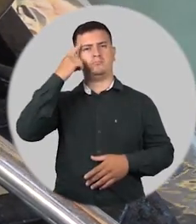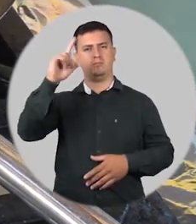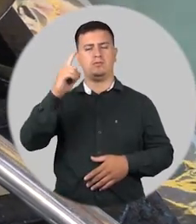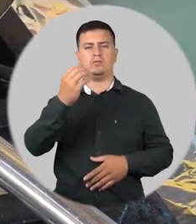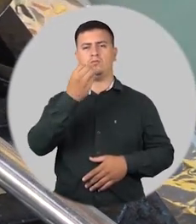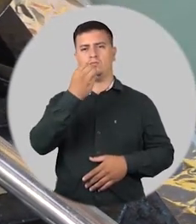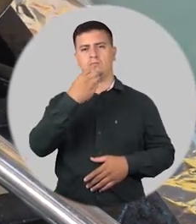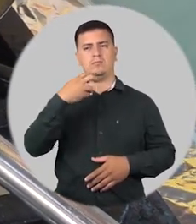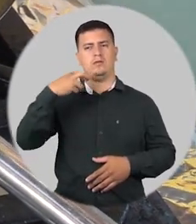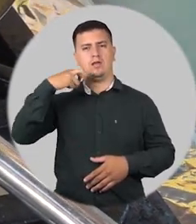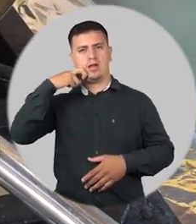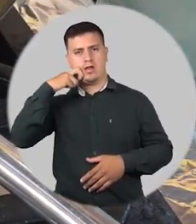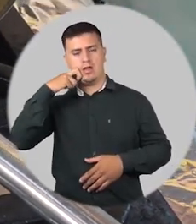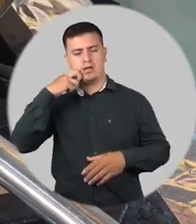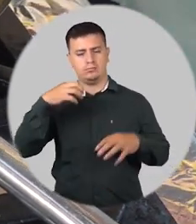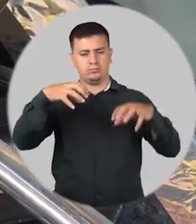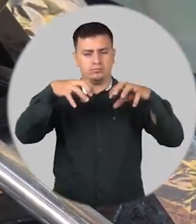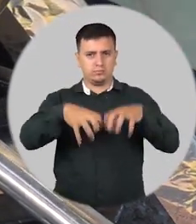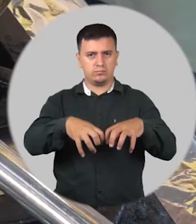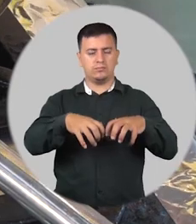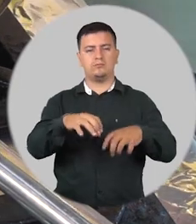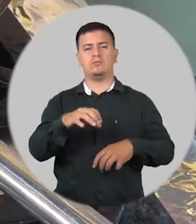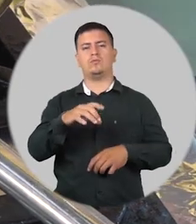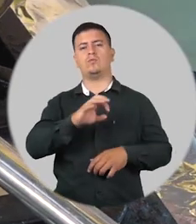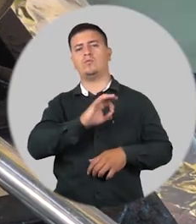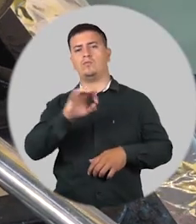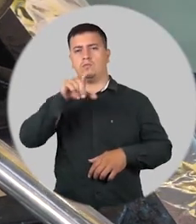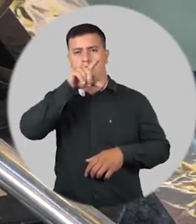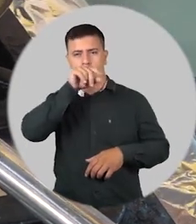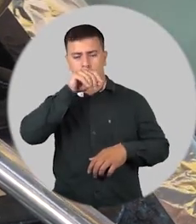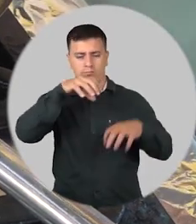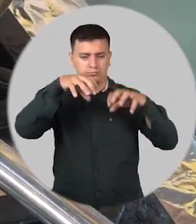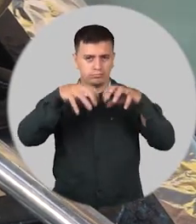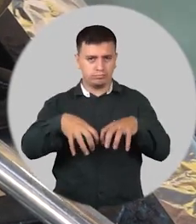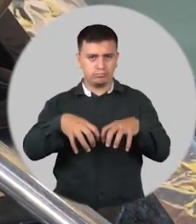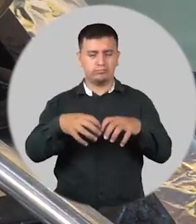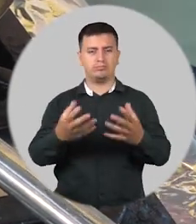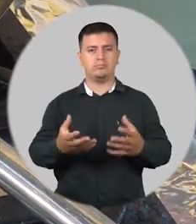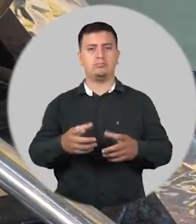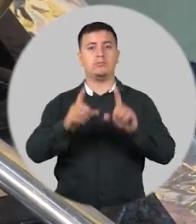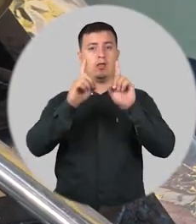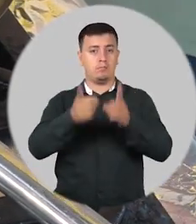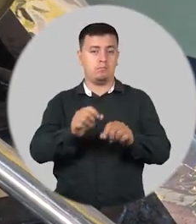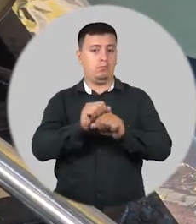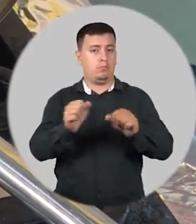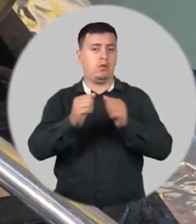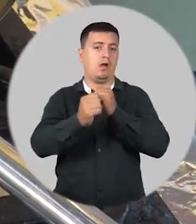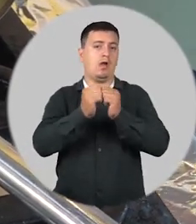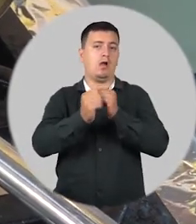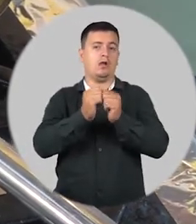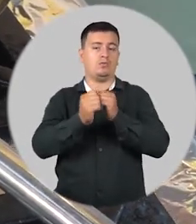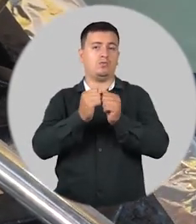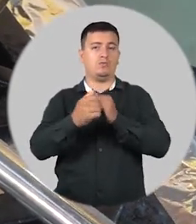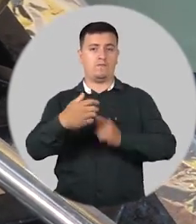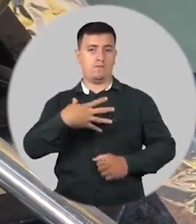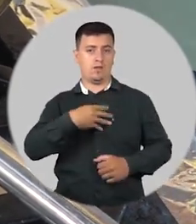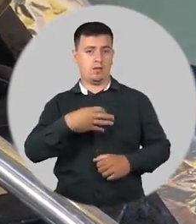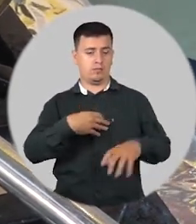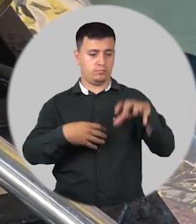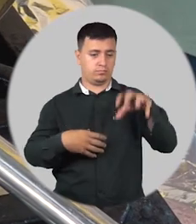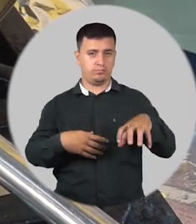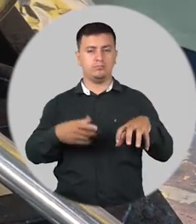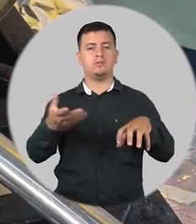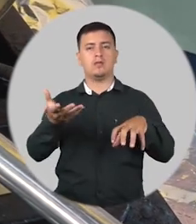carnes, para poder acompañar pollos, para acompañar inclusive hasta un arroz blanco, y le ponemos